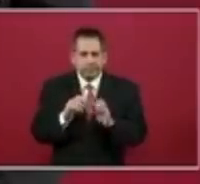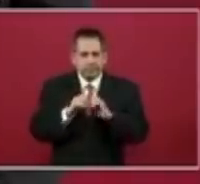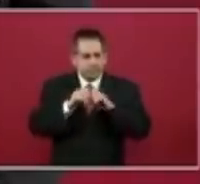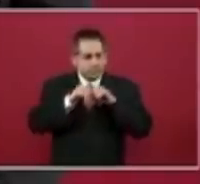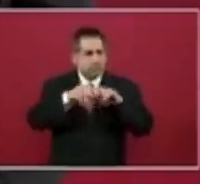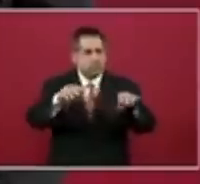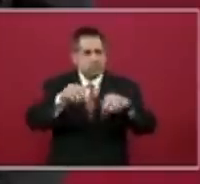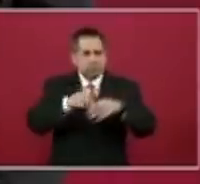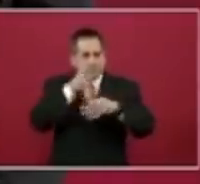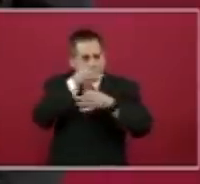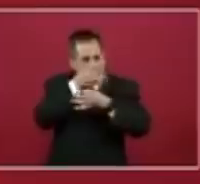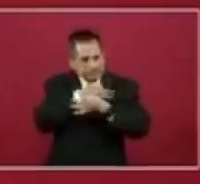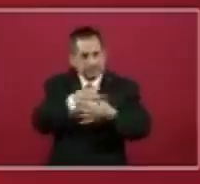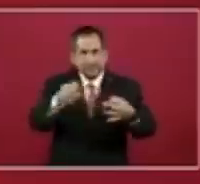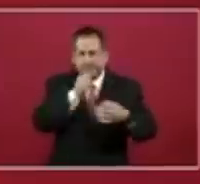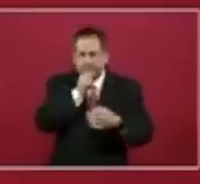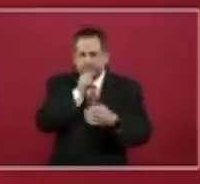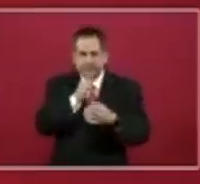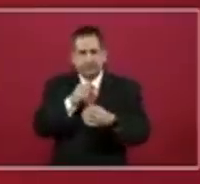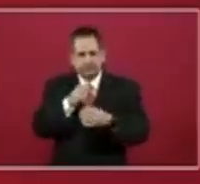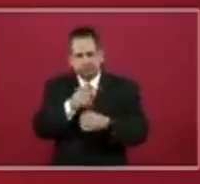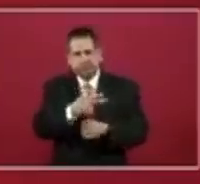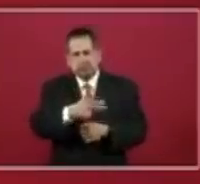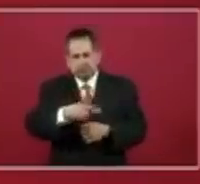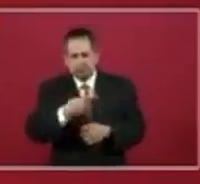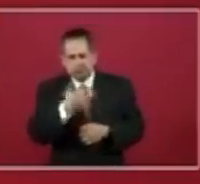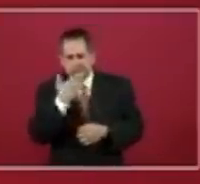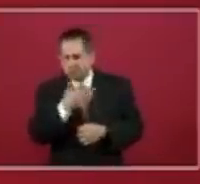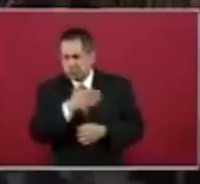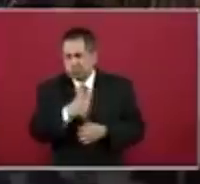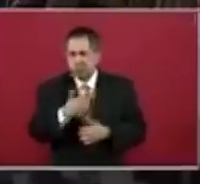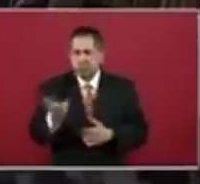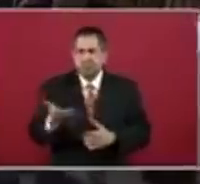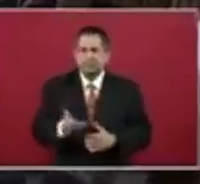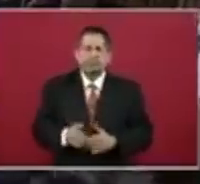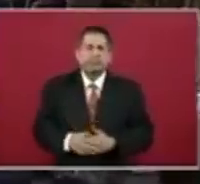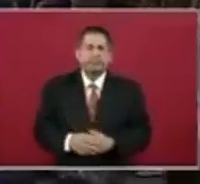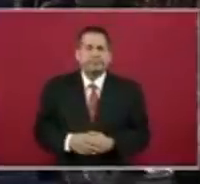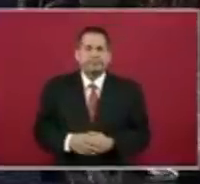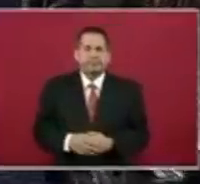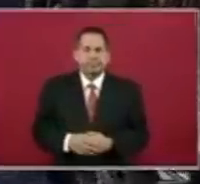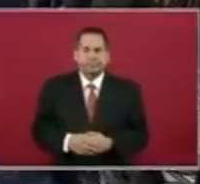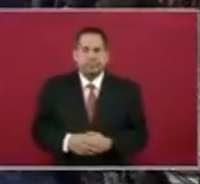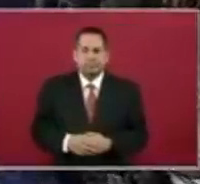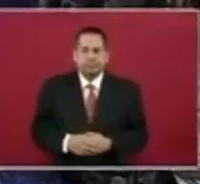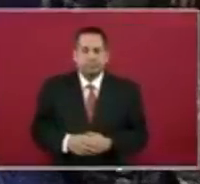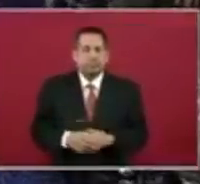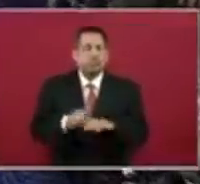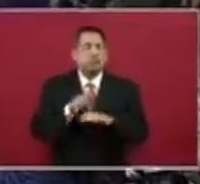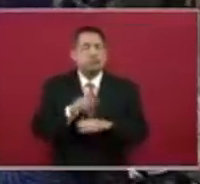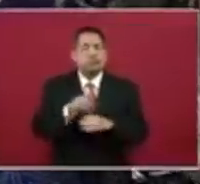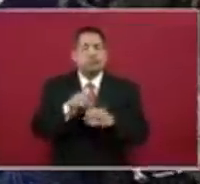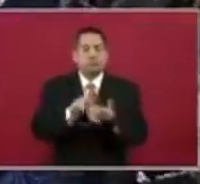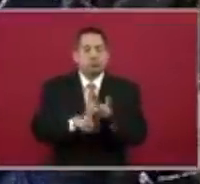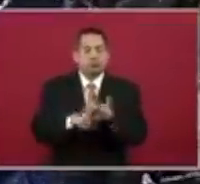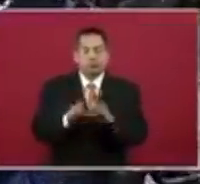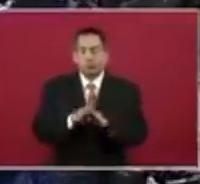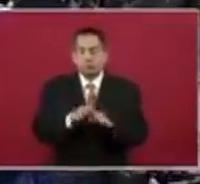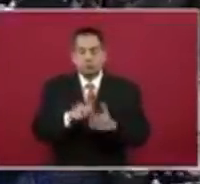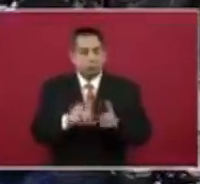difunde lo suficiente. Entonces, qué bien que preguntes. Sí, en relación con el